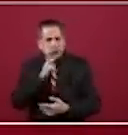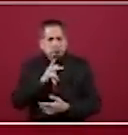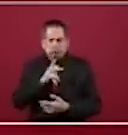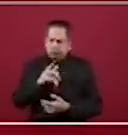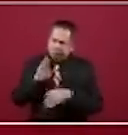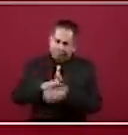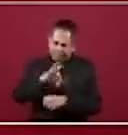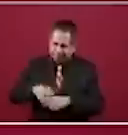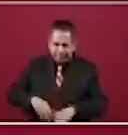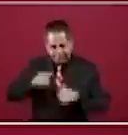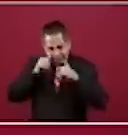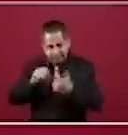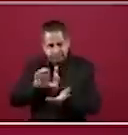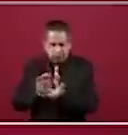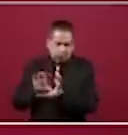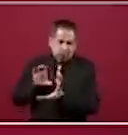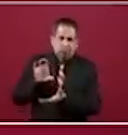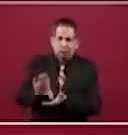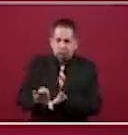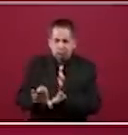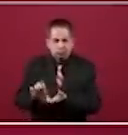respaldo económico,